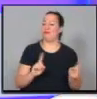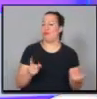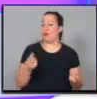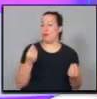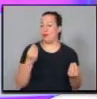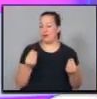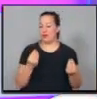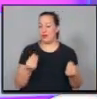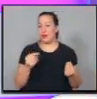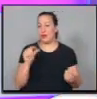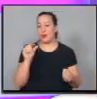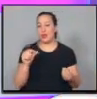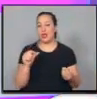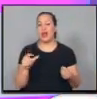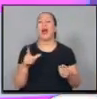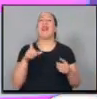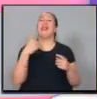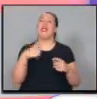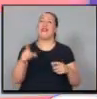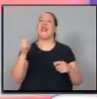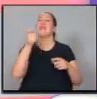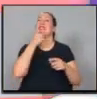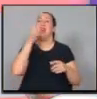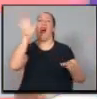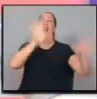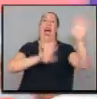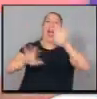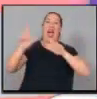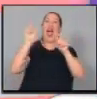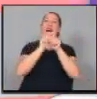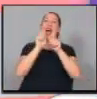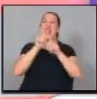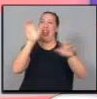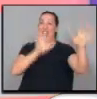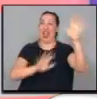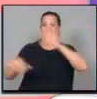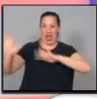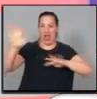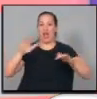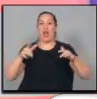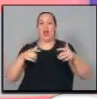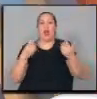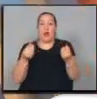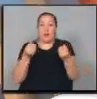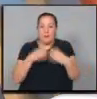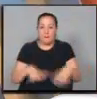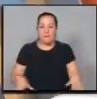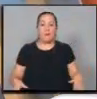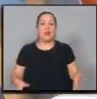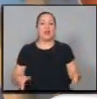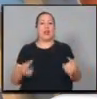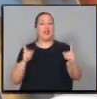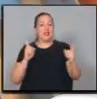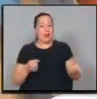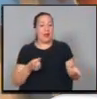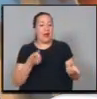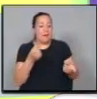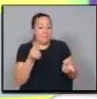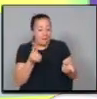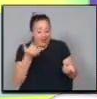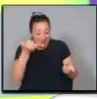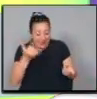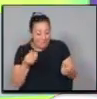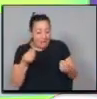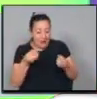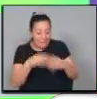Una cosa es una refacción y otra cosa es, digamos, empezar con los cimientos. Sí. No, y tenés que tener el dinero para empezar y terminar, porque pasa